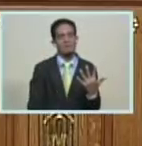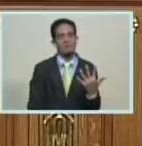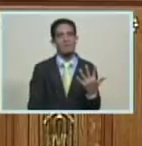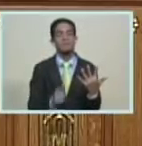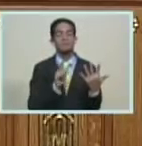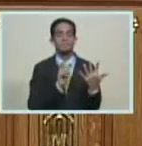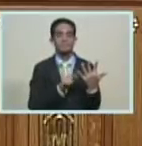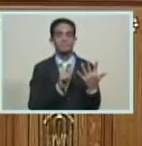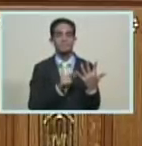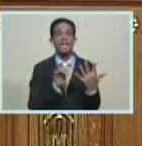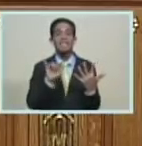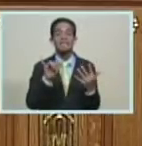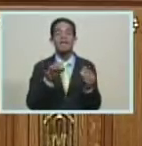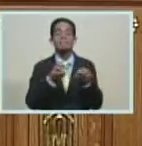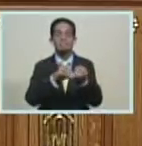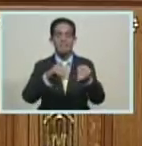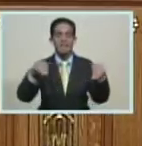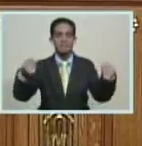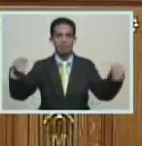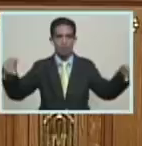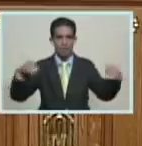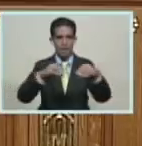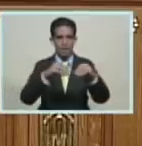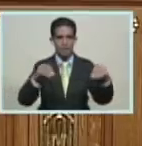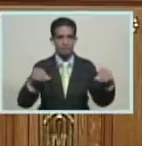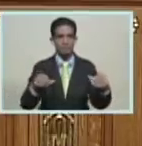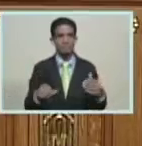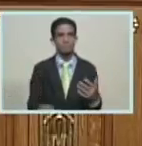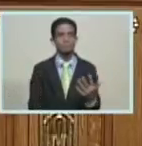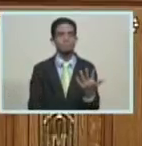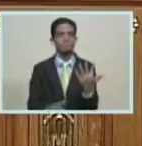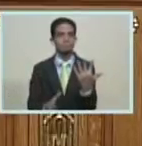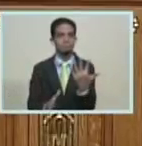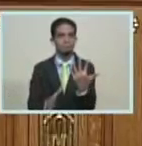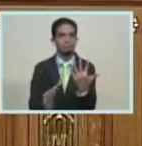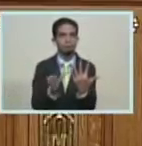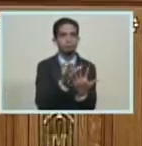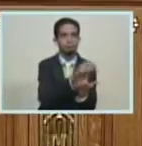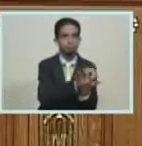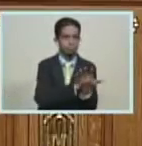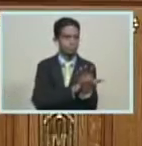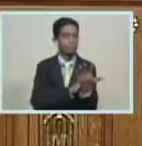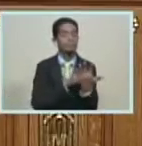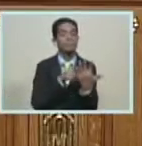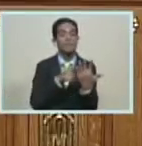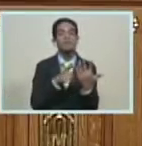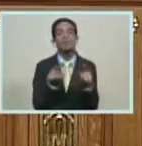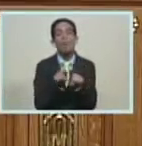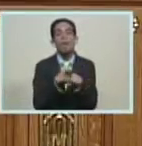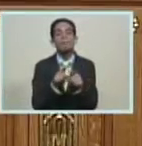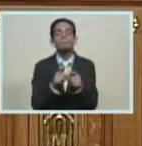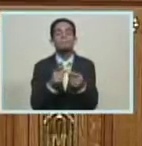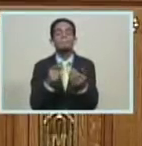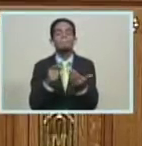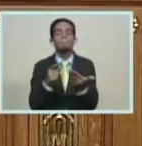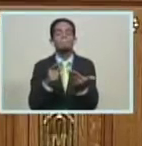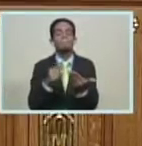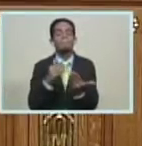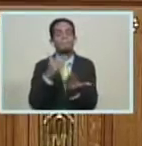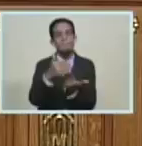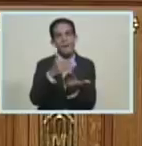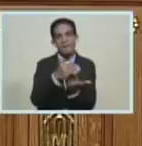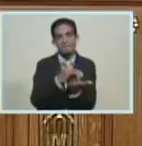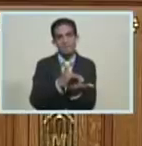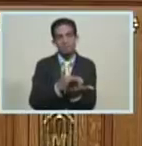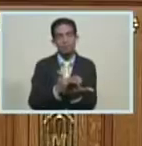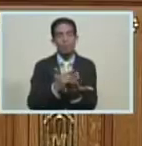y la dimensión territorial, aplicado como fórmula de planificación, nos